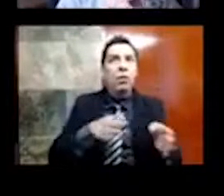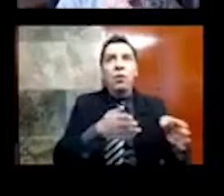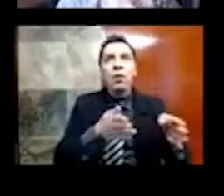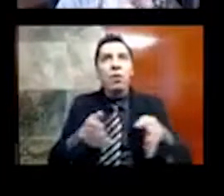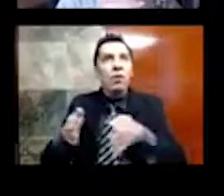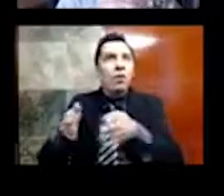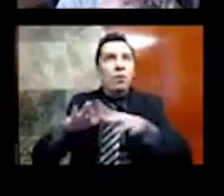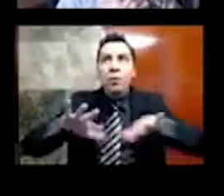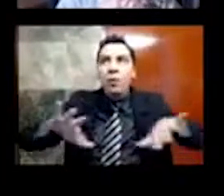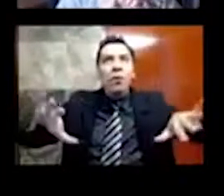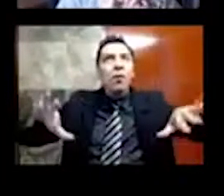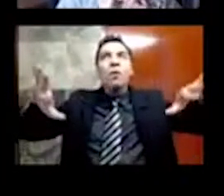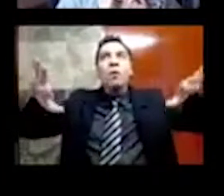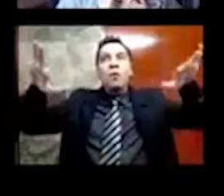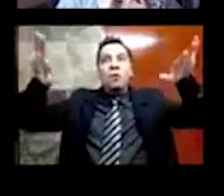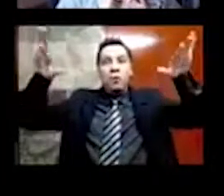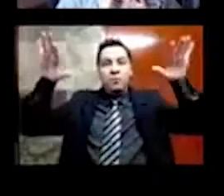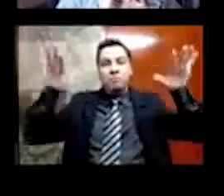La que sigue, por favor.